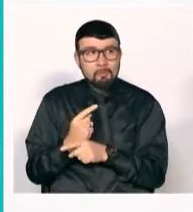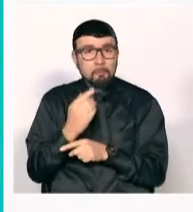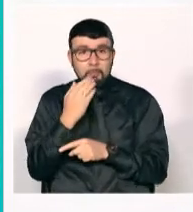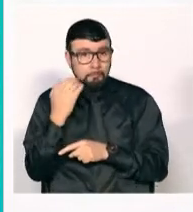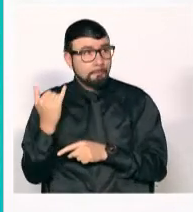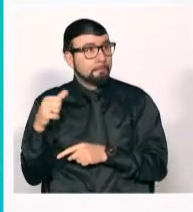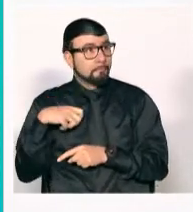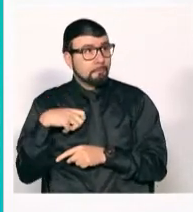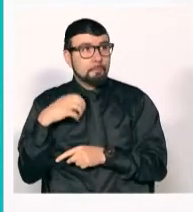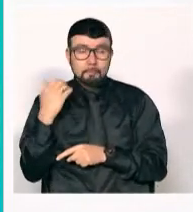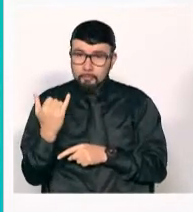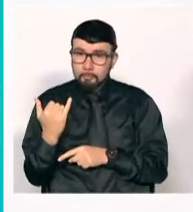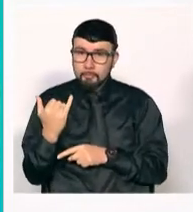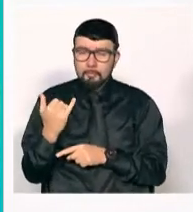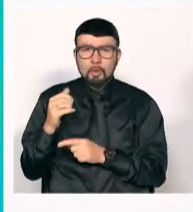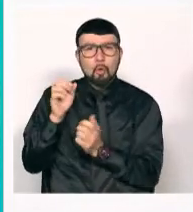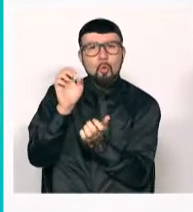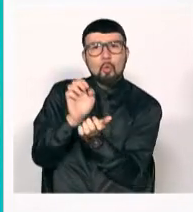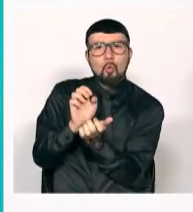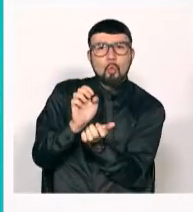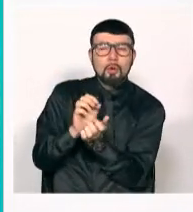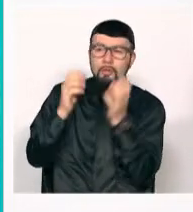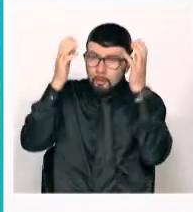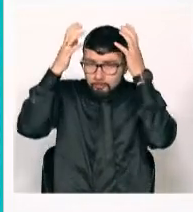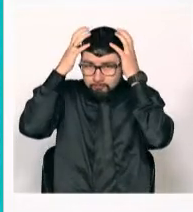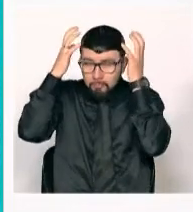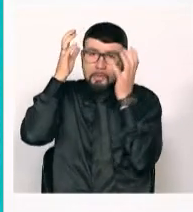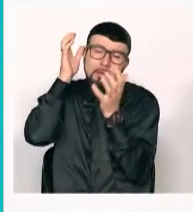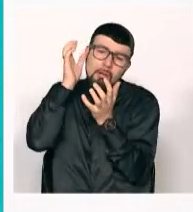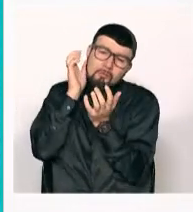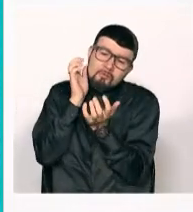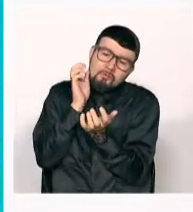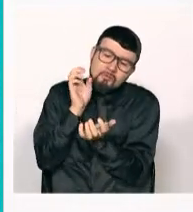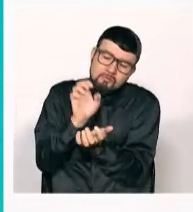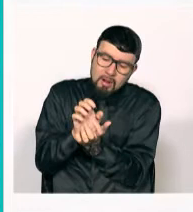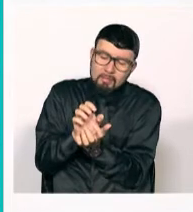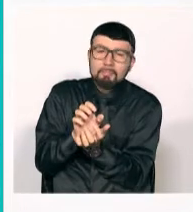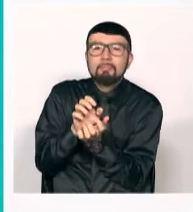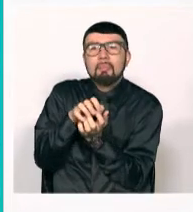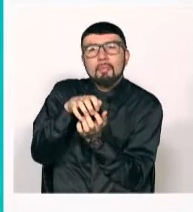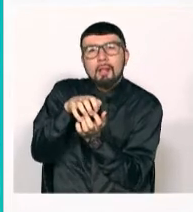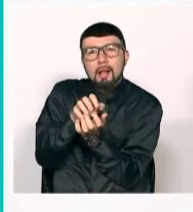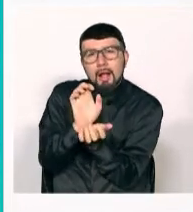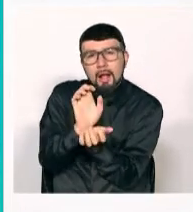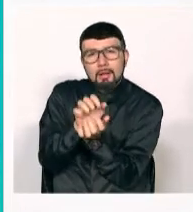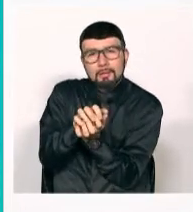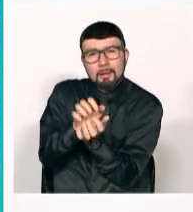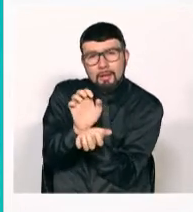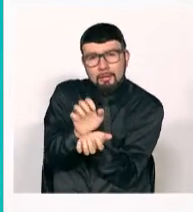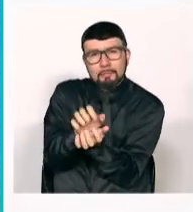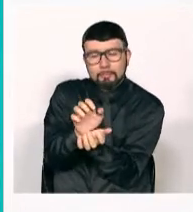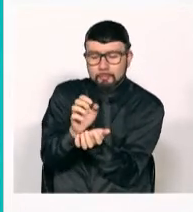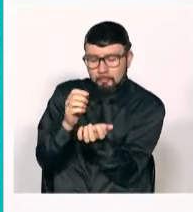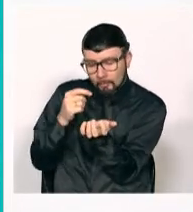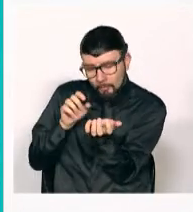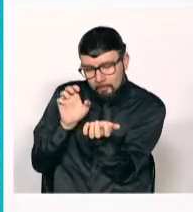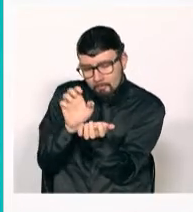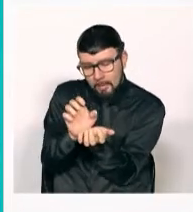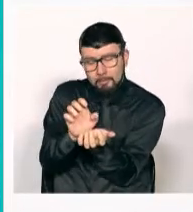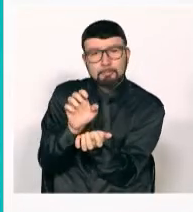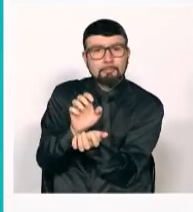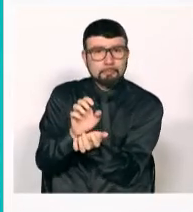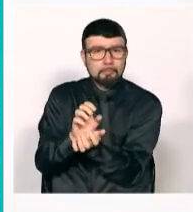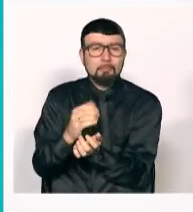articulación del hueso del cóndilo de la mandíbula con el hueso temporal, por eso se